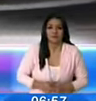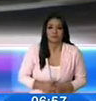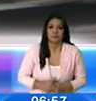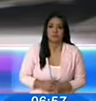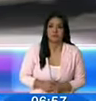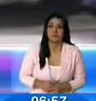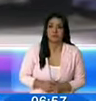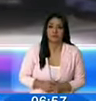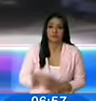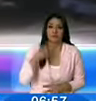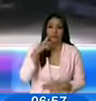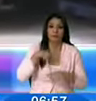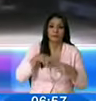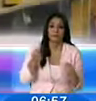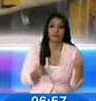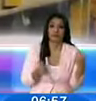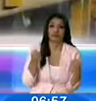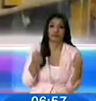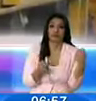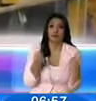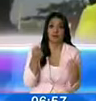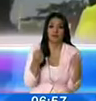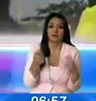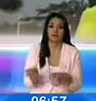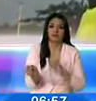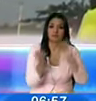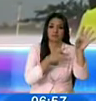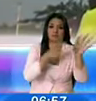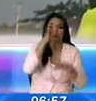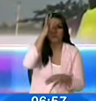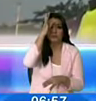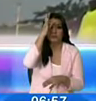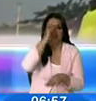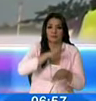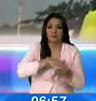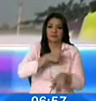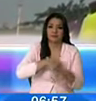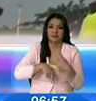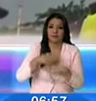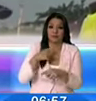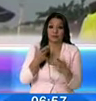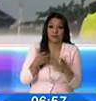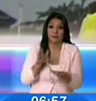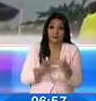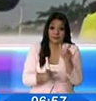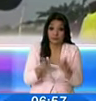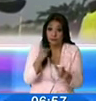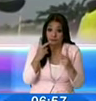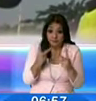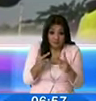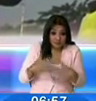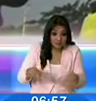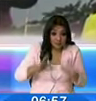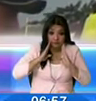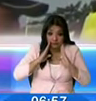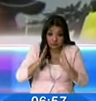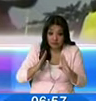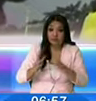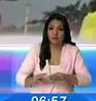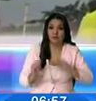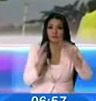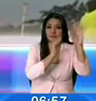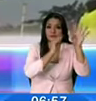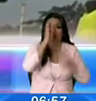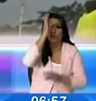fue trasladado hasta una casa de salud cercana. Colaboramos ya con dichas personas y han sido trasladados